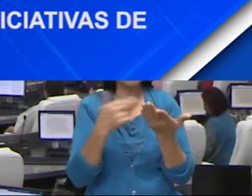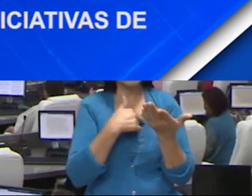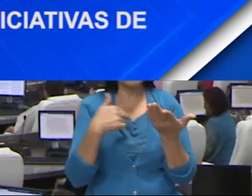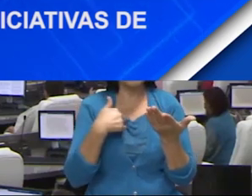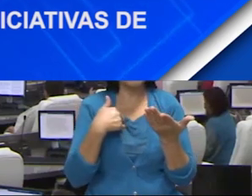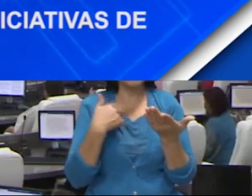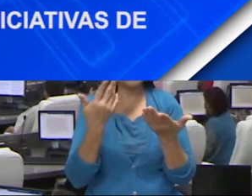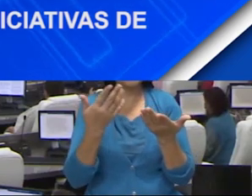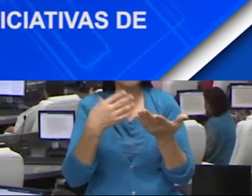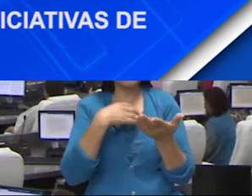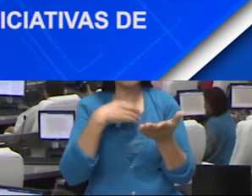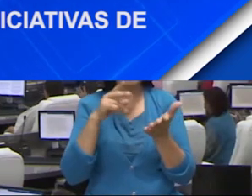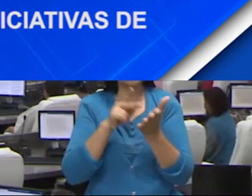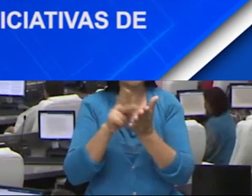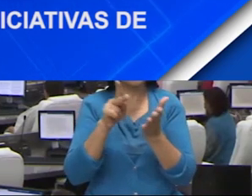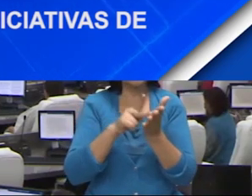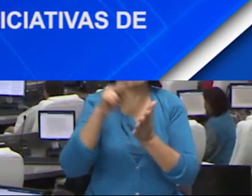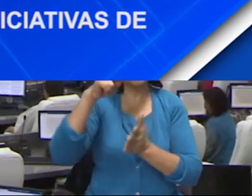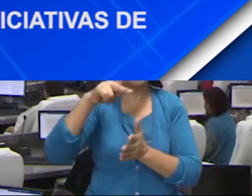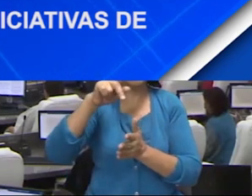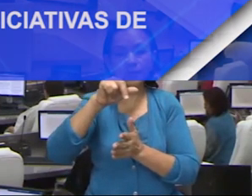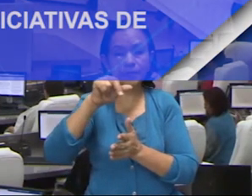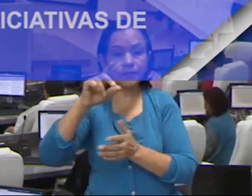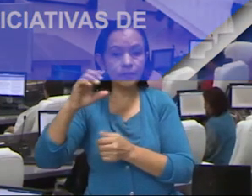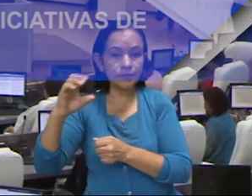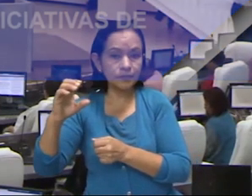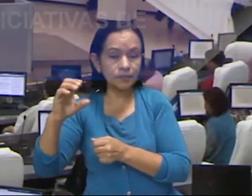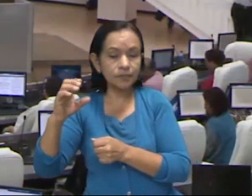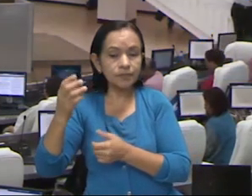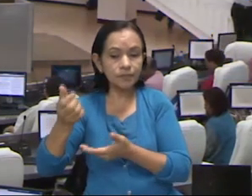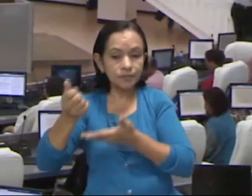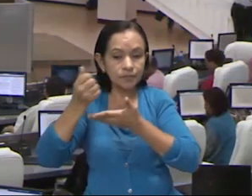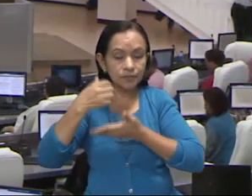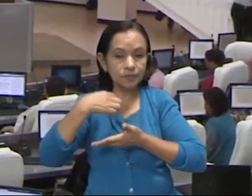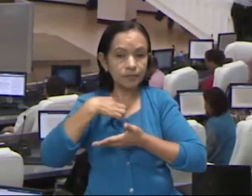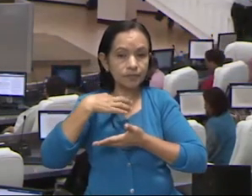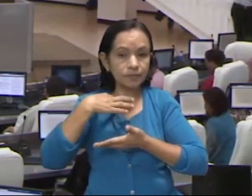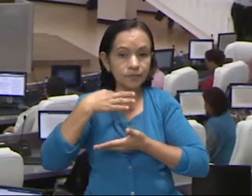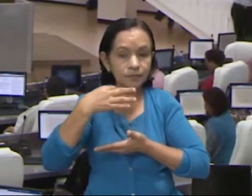para su debida consulta y dictamen. Noticias 12, Darlene Téllez.